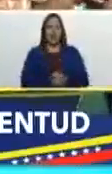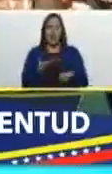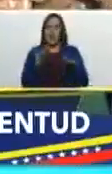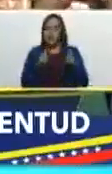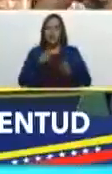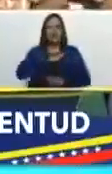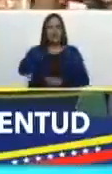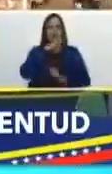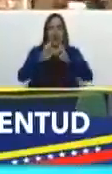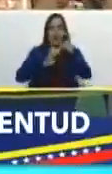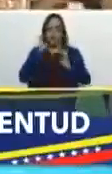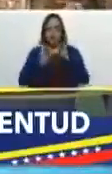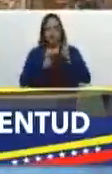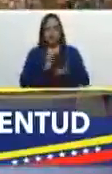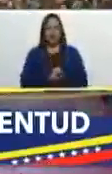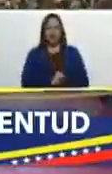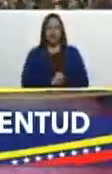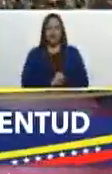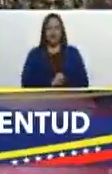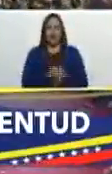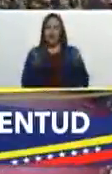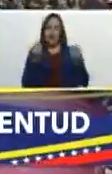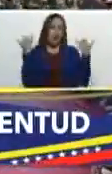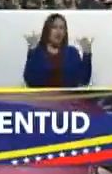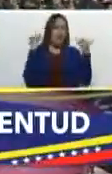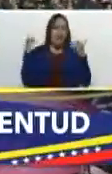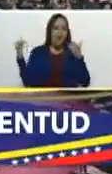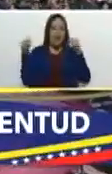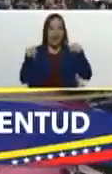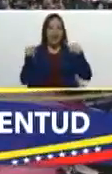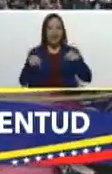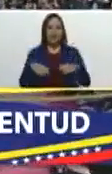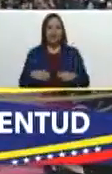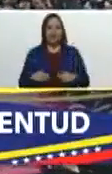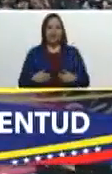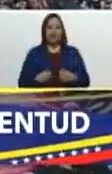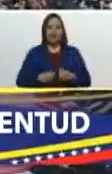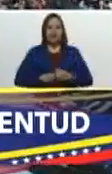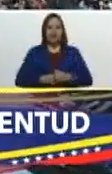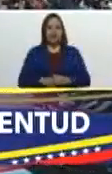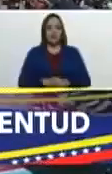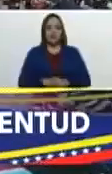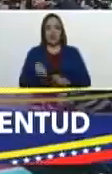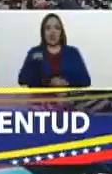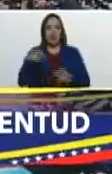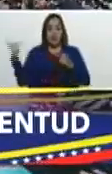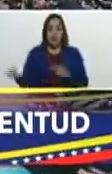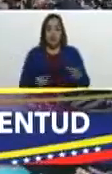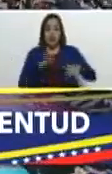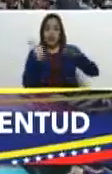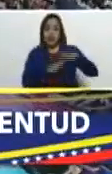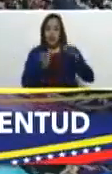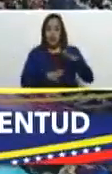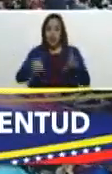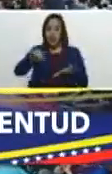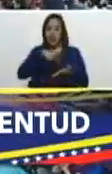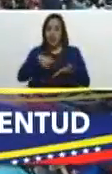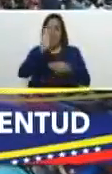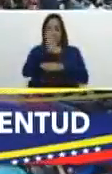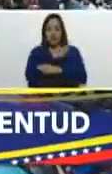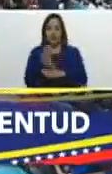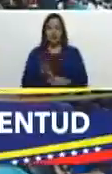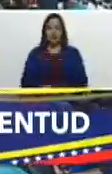cadencioso, tan rumborólogo, este recibimiento de tambor, de baile, de canto.